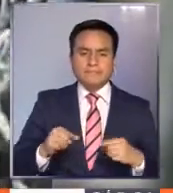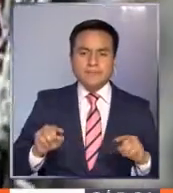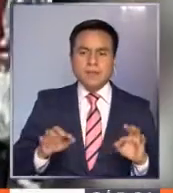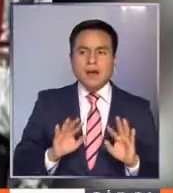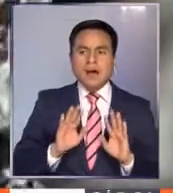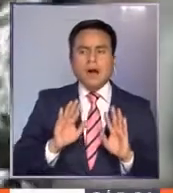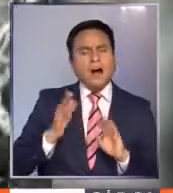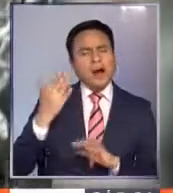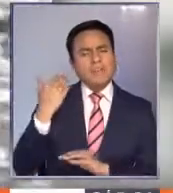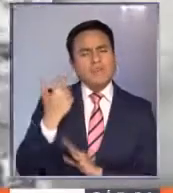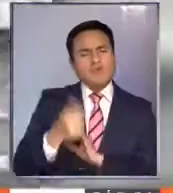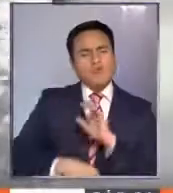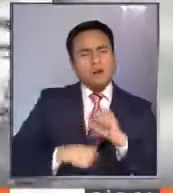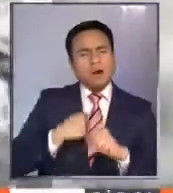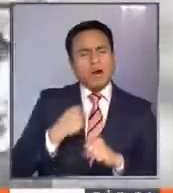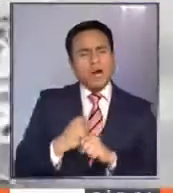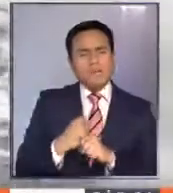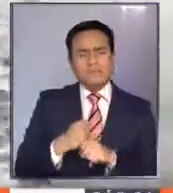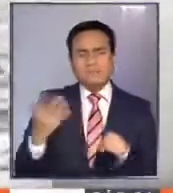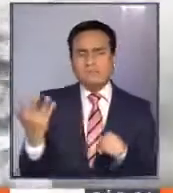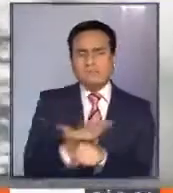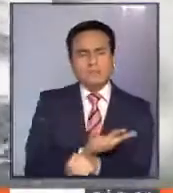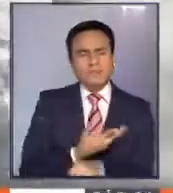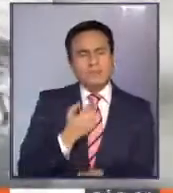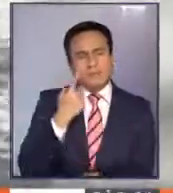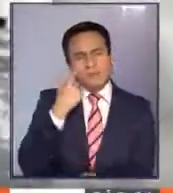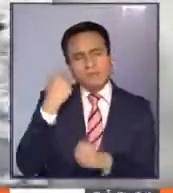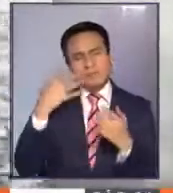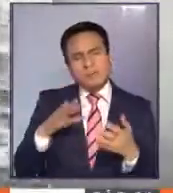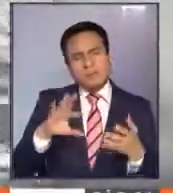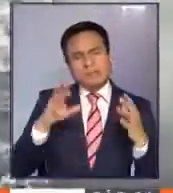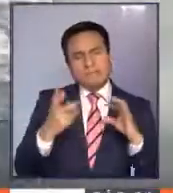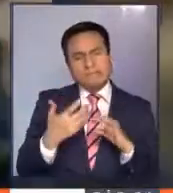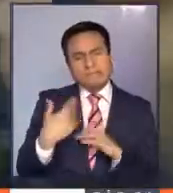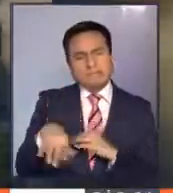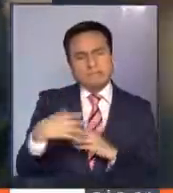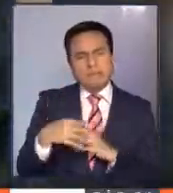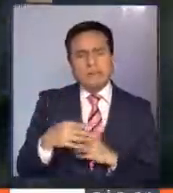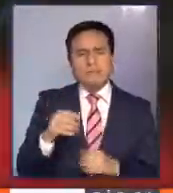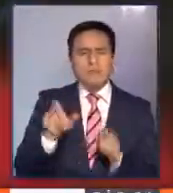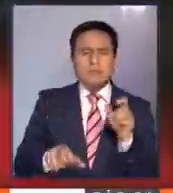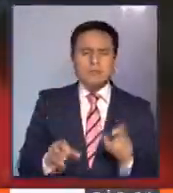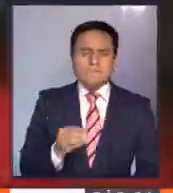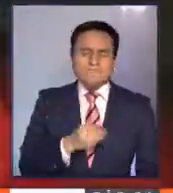Hace 8 años, la tragedia que ya todos conocemos enlutó al país.